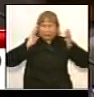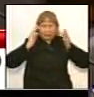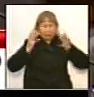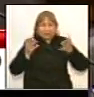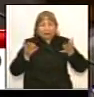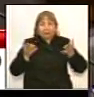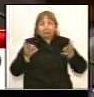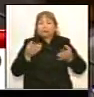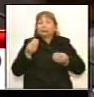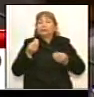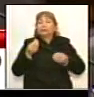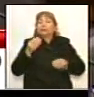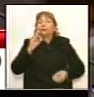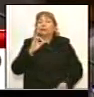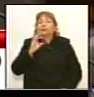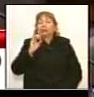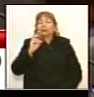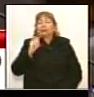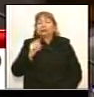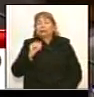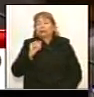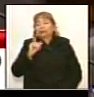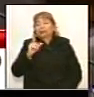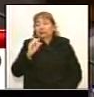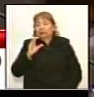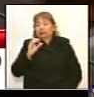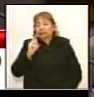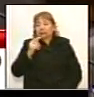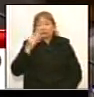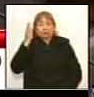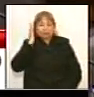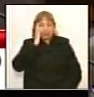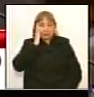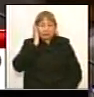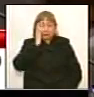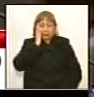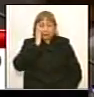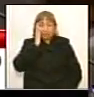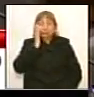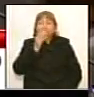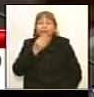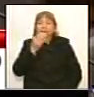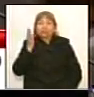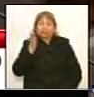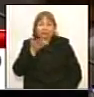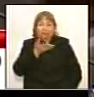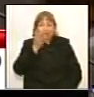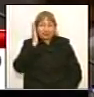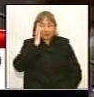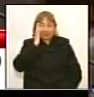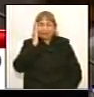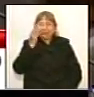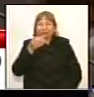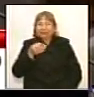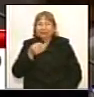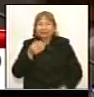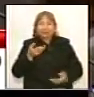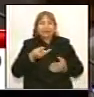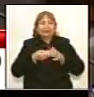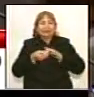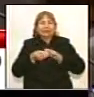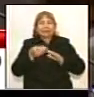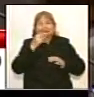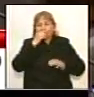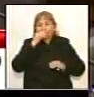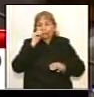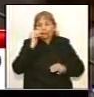Porque la fuente ilícita supone el conocimiento de, o el posible conocimiento de la fuente ilícita, eso es lavado. Y si